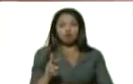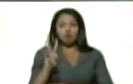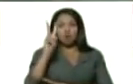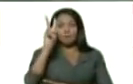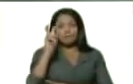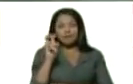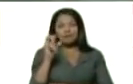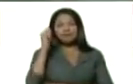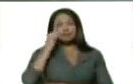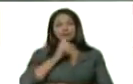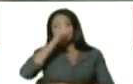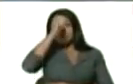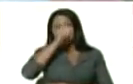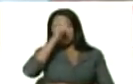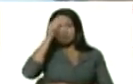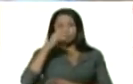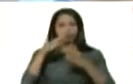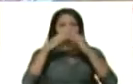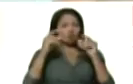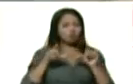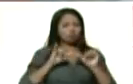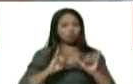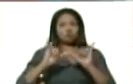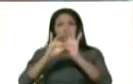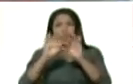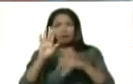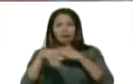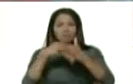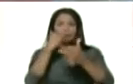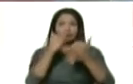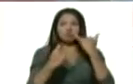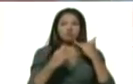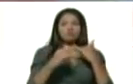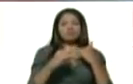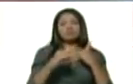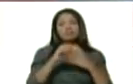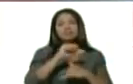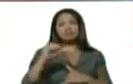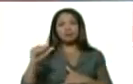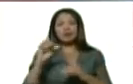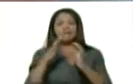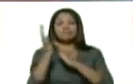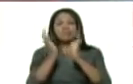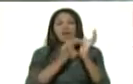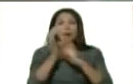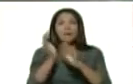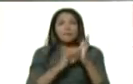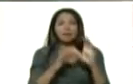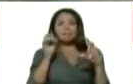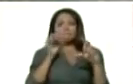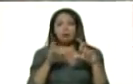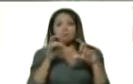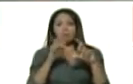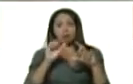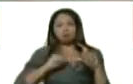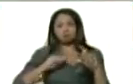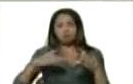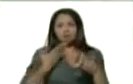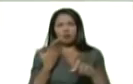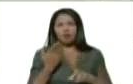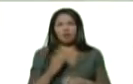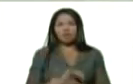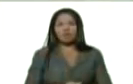viernes, sábado y domingo, hasta el último fin de semana de abril, la carnetización del